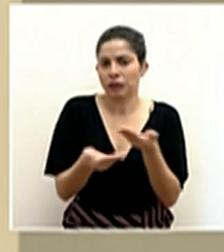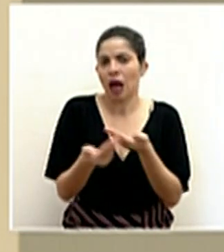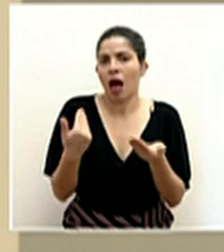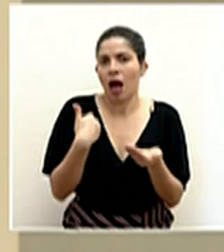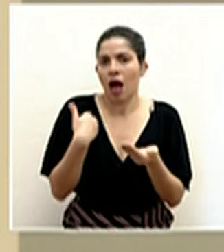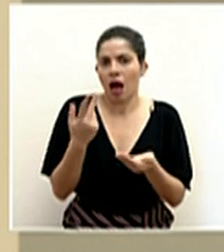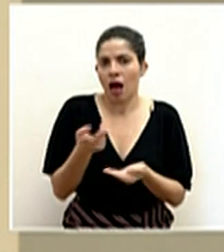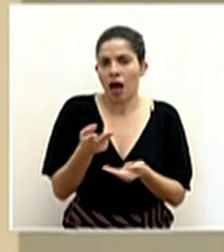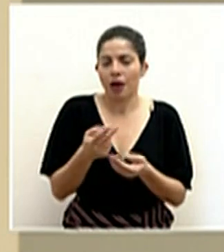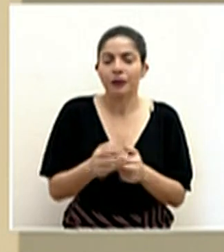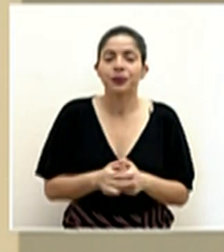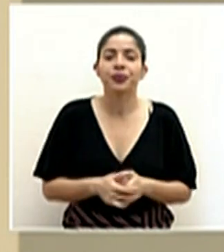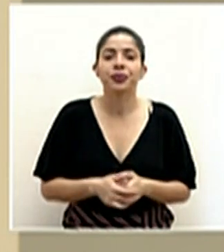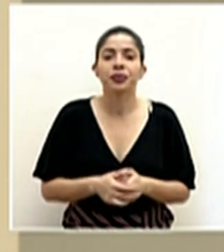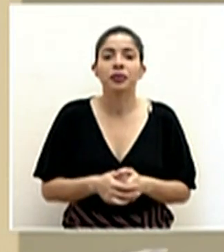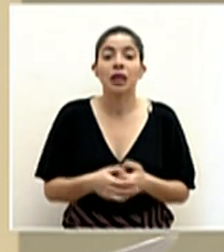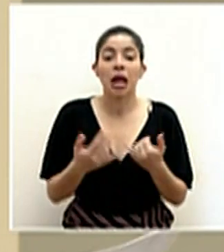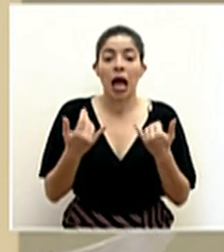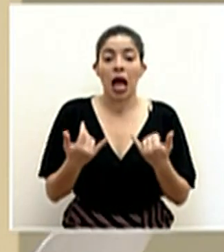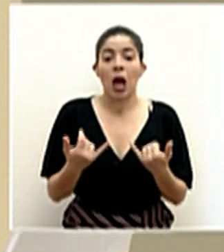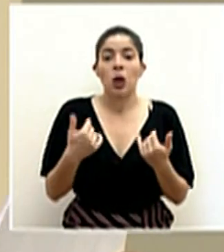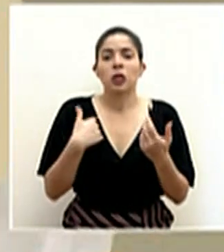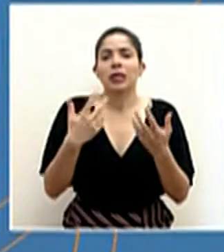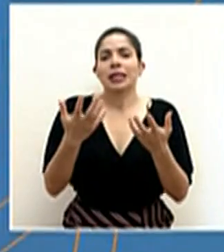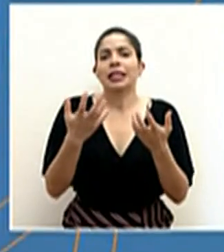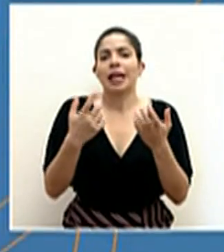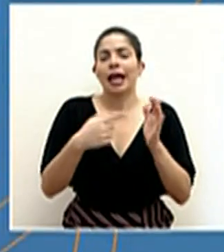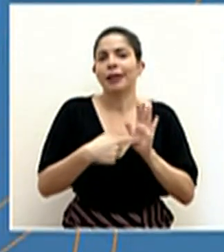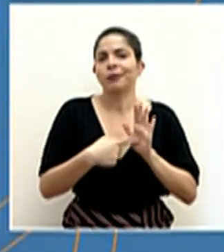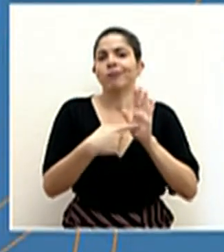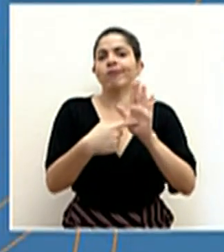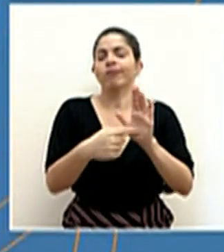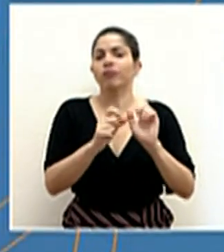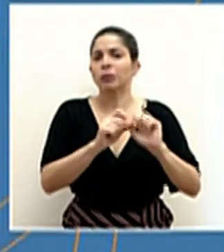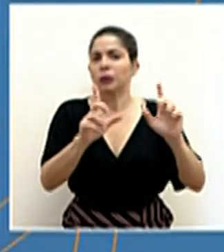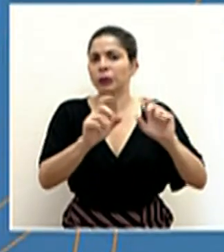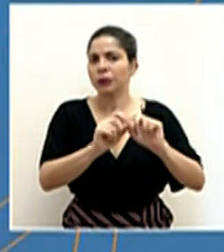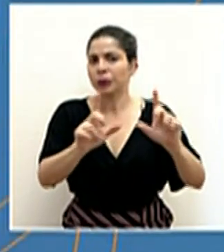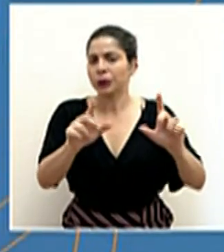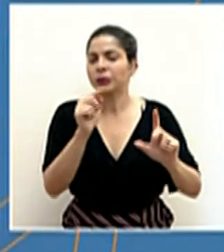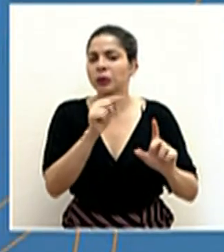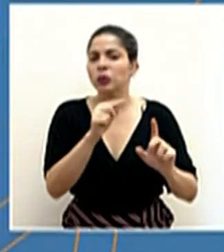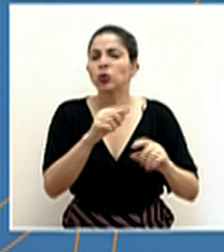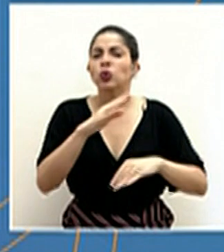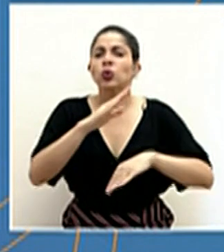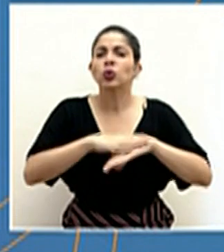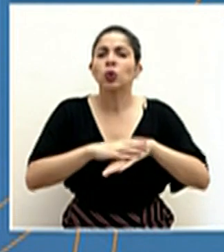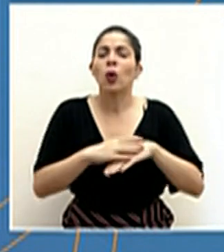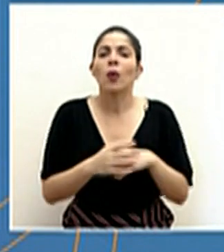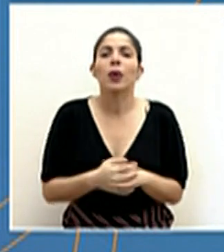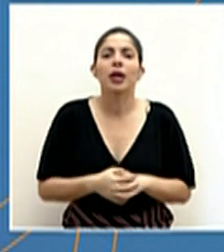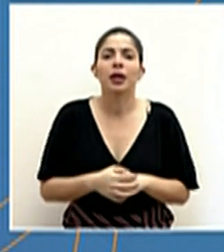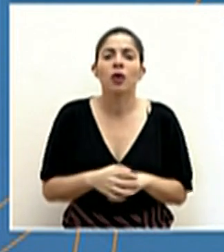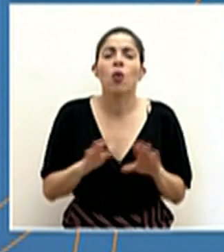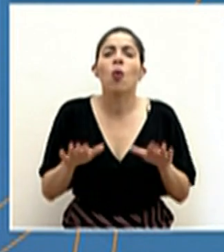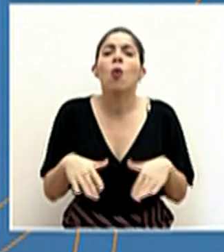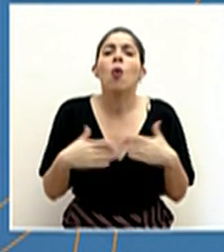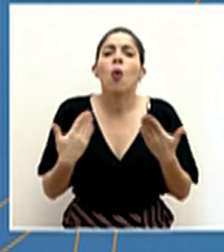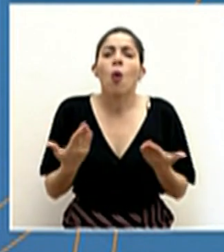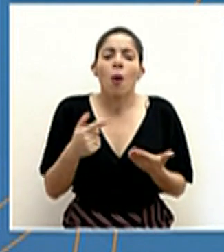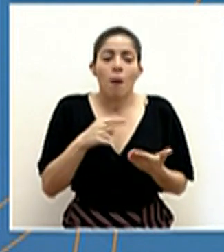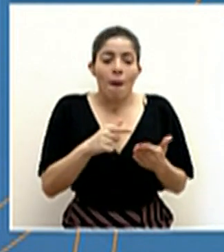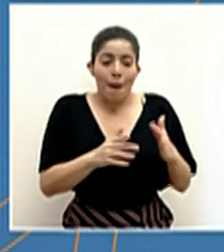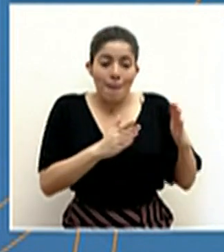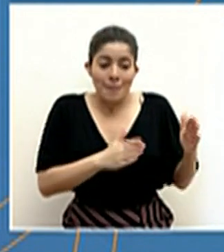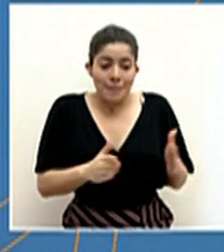Panamá. Ahora quisiera hacerles una presentación sobre la manera en la cual este plan